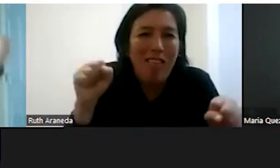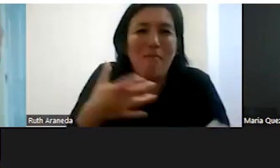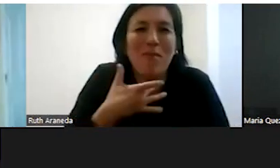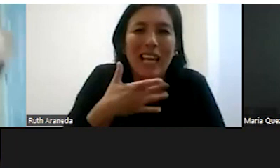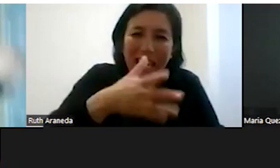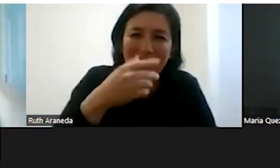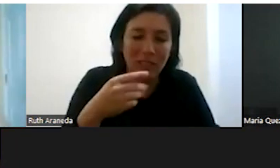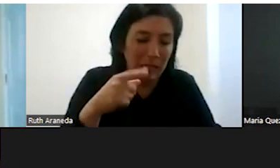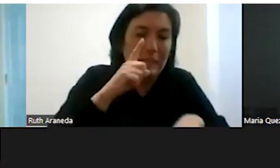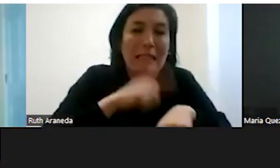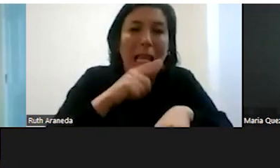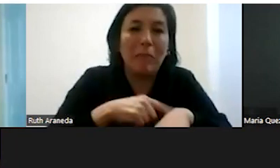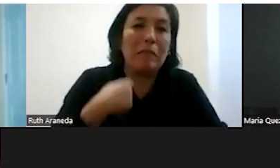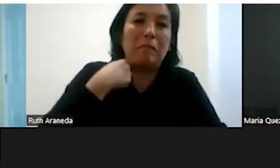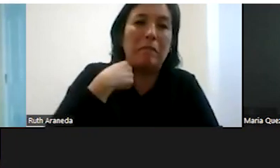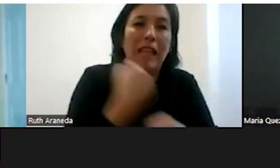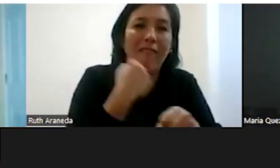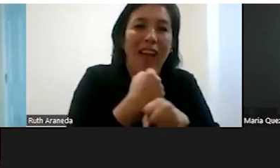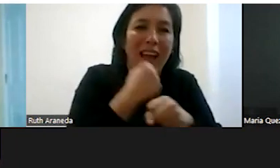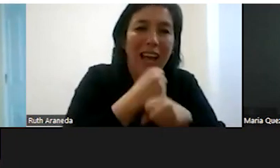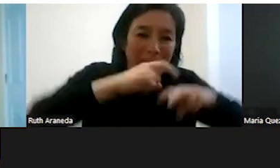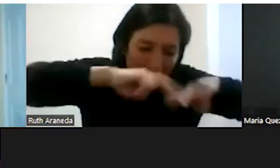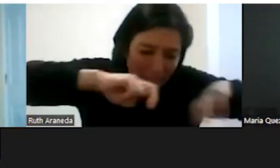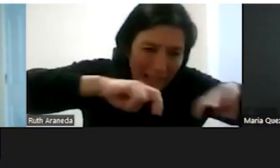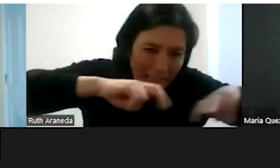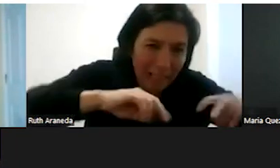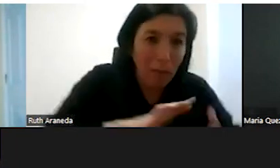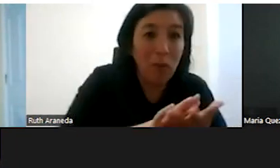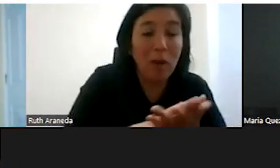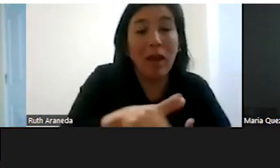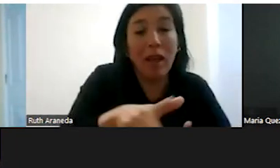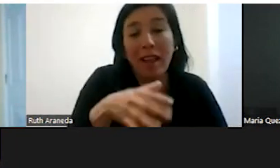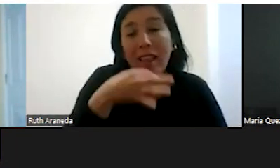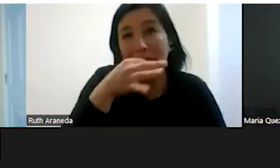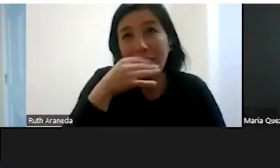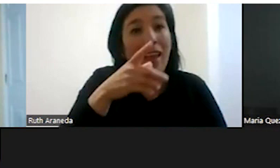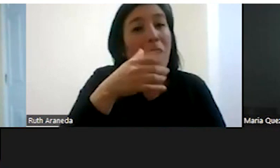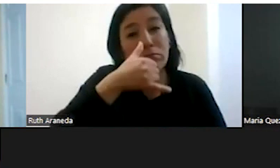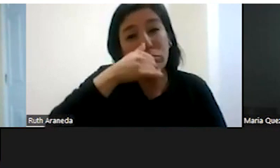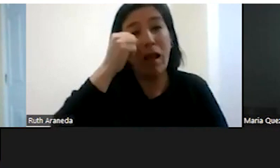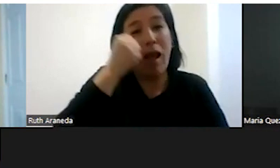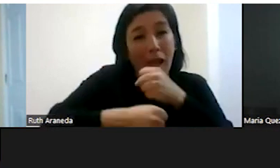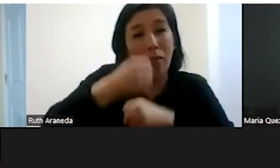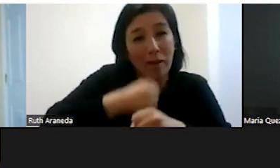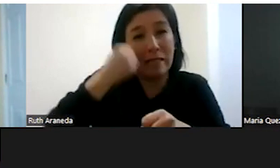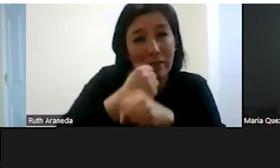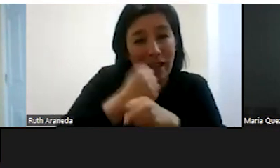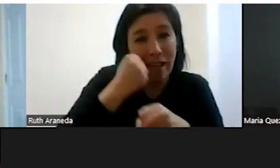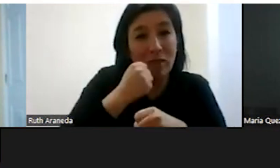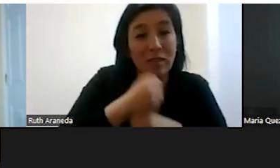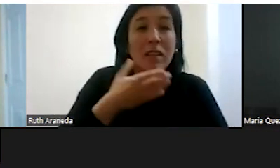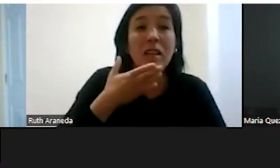un problema mucho más global, que es la educación. Yo llevo años transmitiendo este tema y por la experiencia que he tenido, yo he hecho